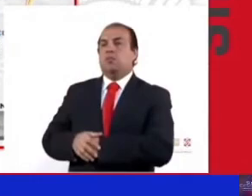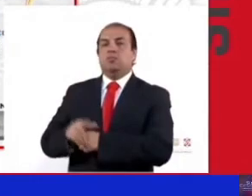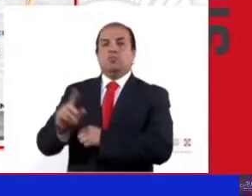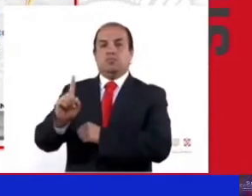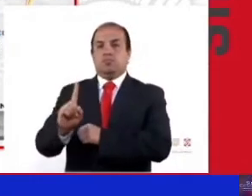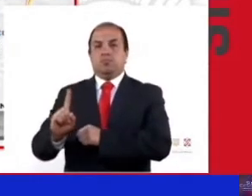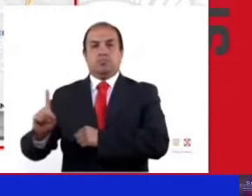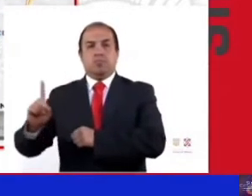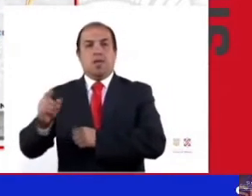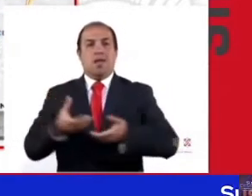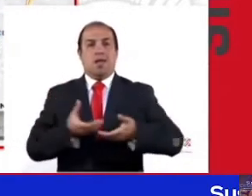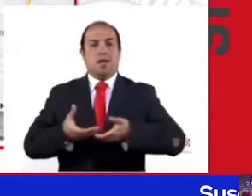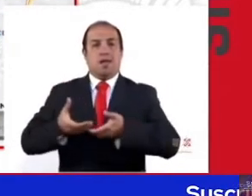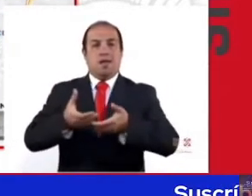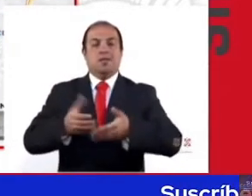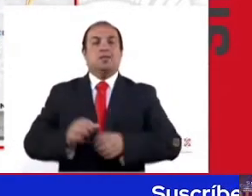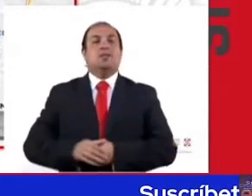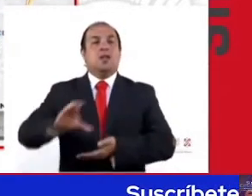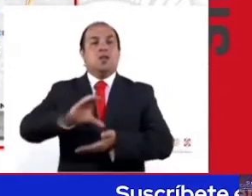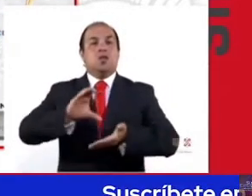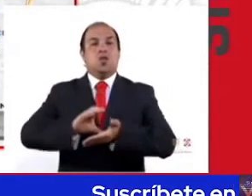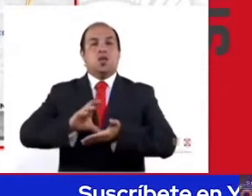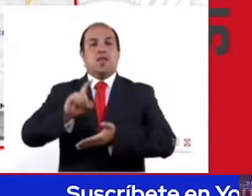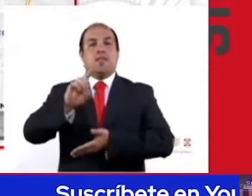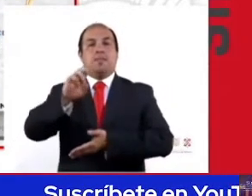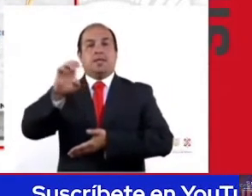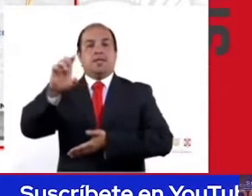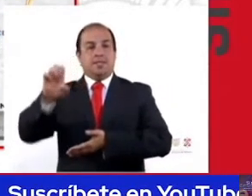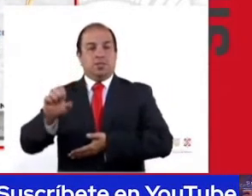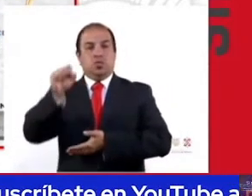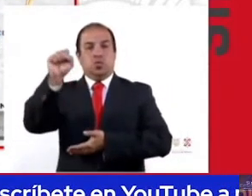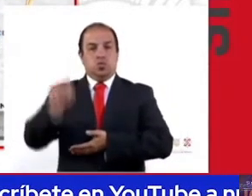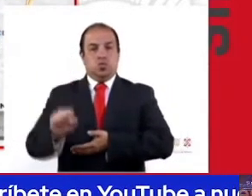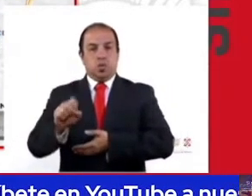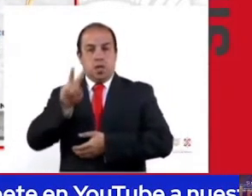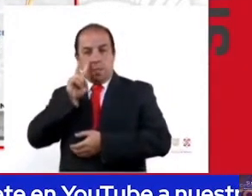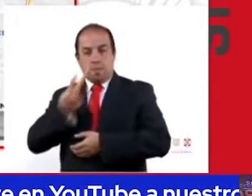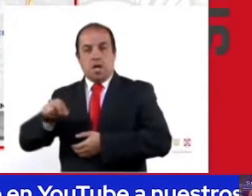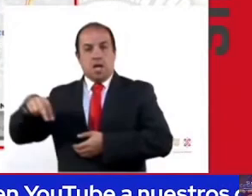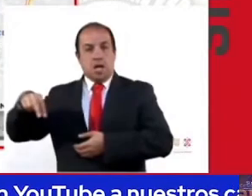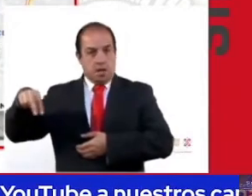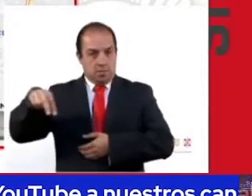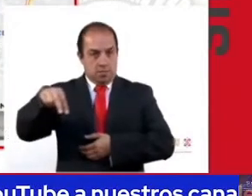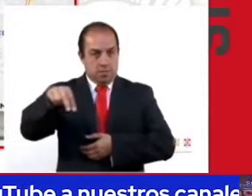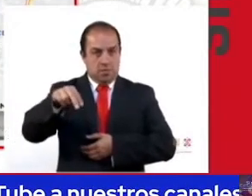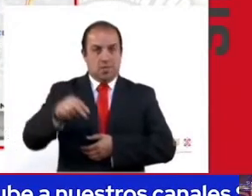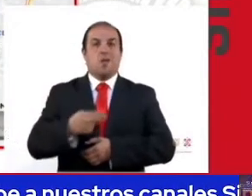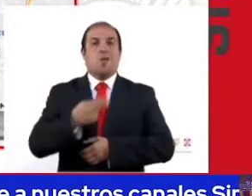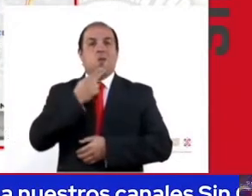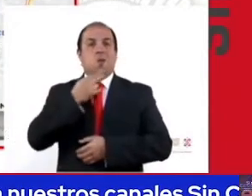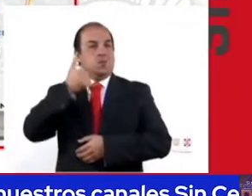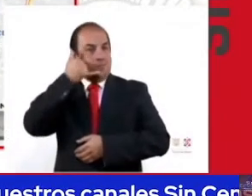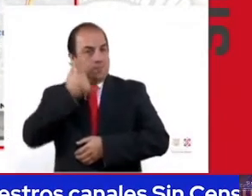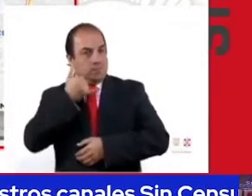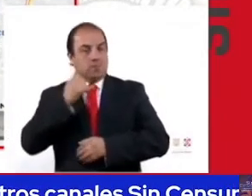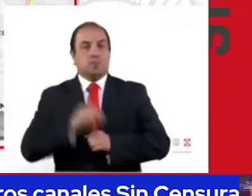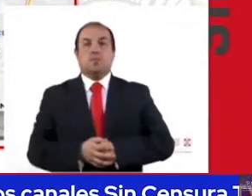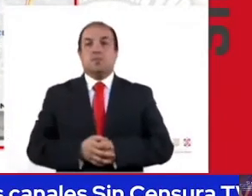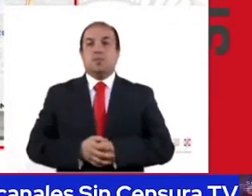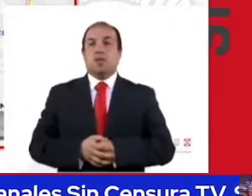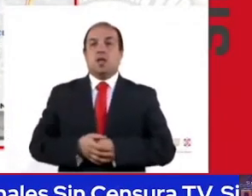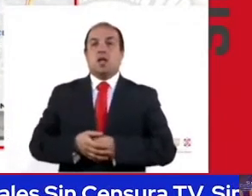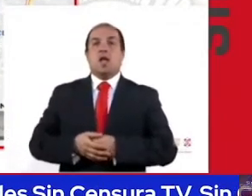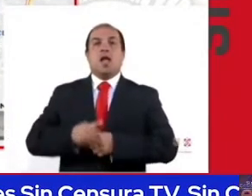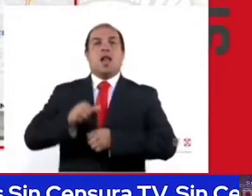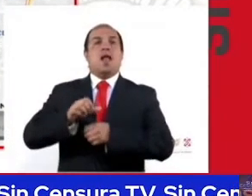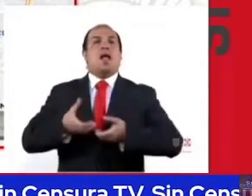en calles de la colonia del Valle Sur, donde se le observa caminar por la zona y hace uso de su equipo telefónico, llegando hasta la calle